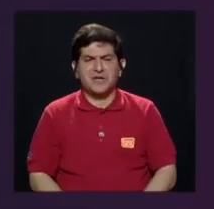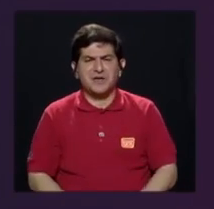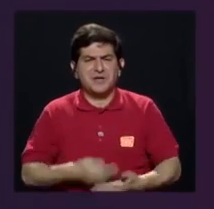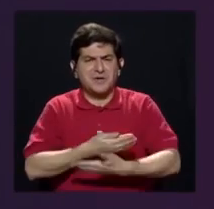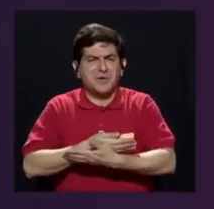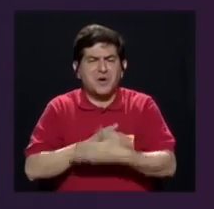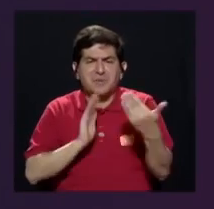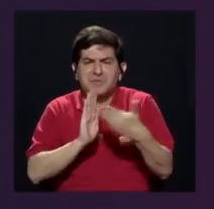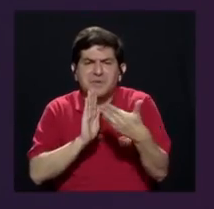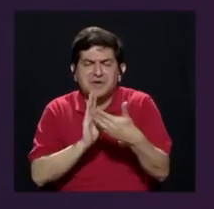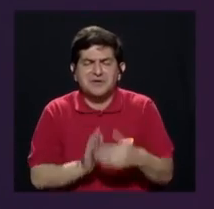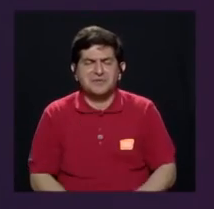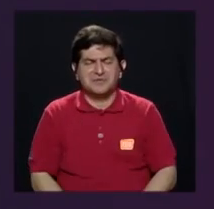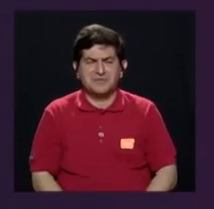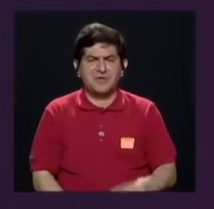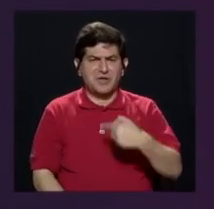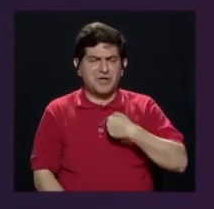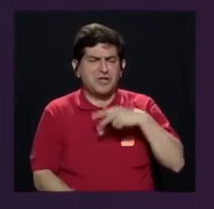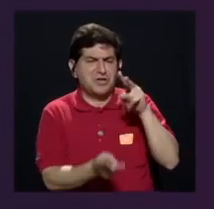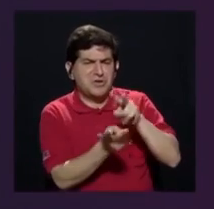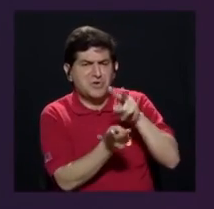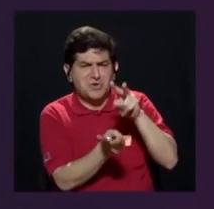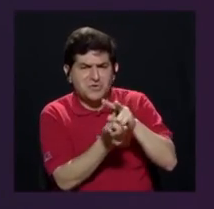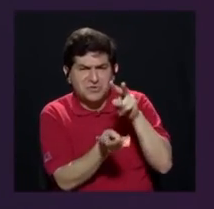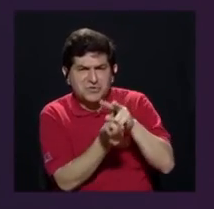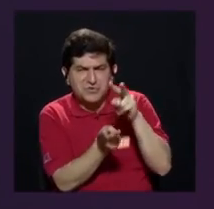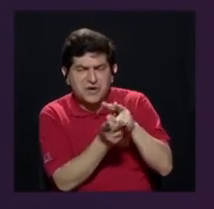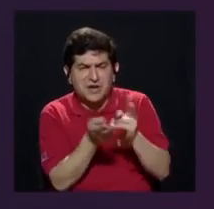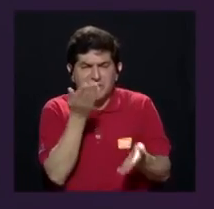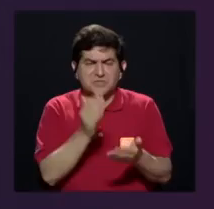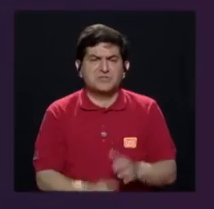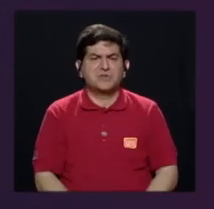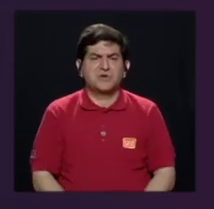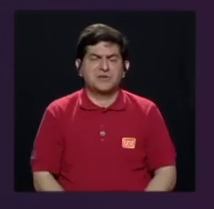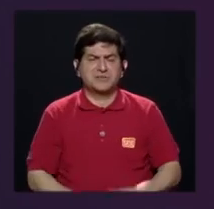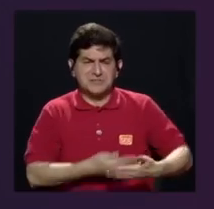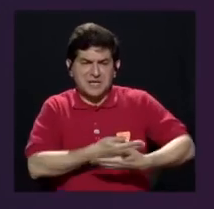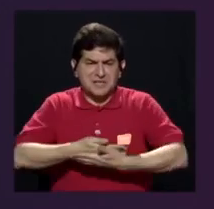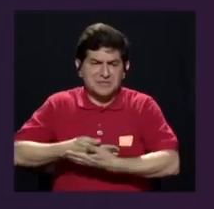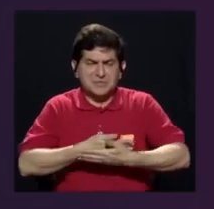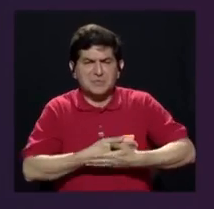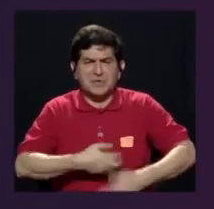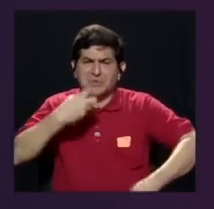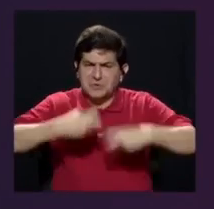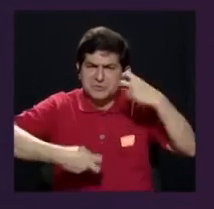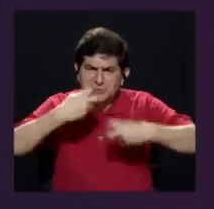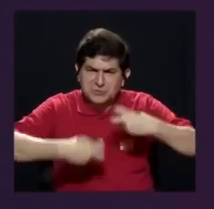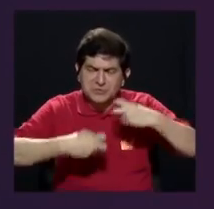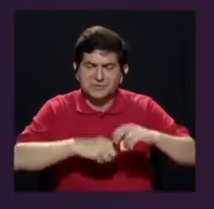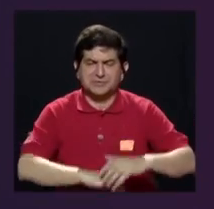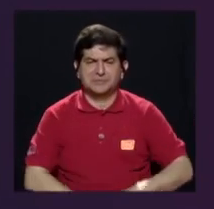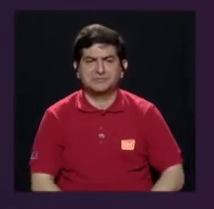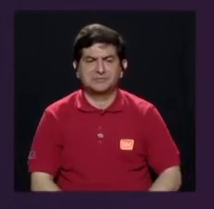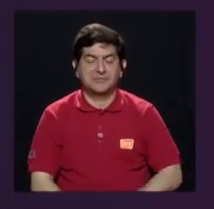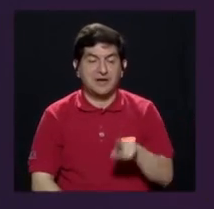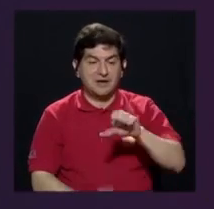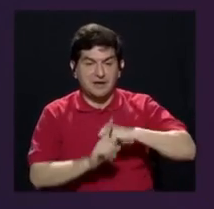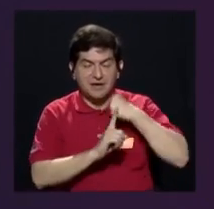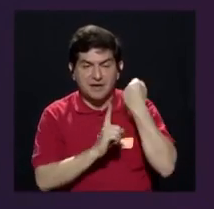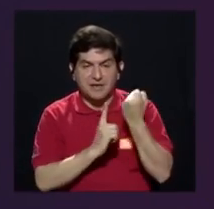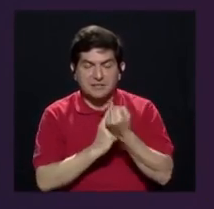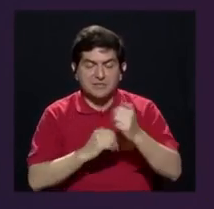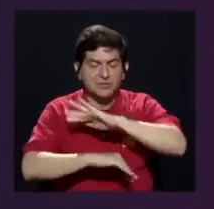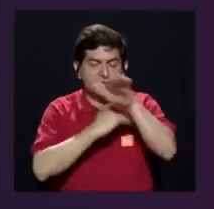y esos mitos de que si tengo relaciones coitales de pronto afectan a los mismos y eso ha sido en